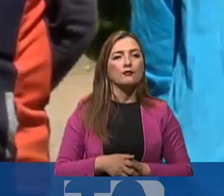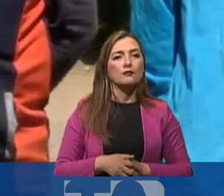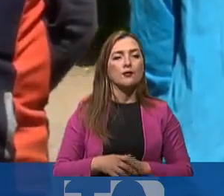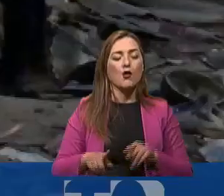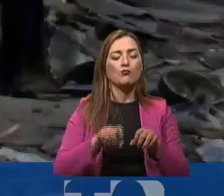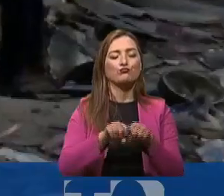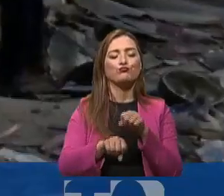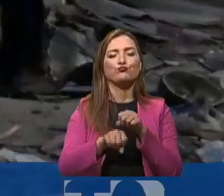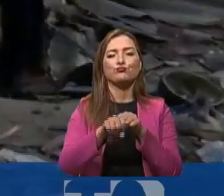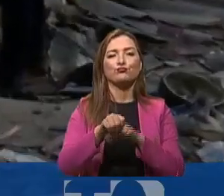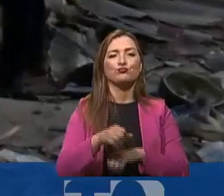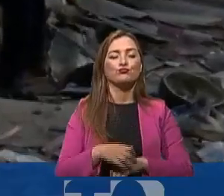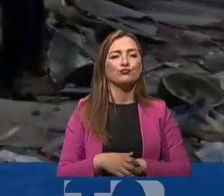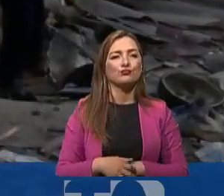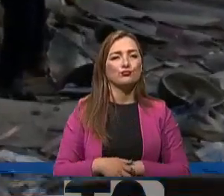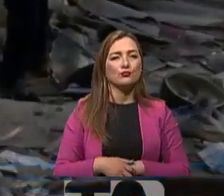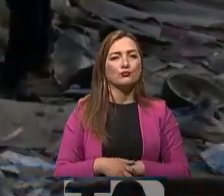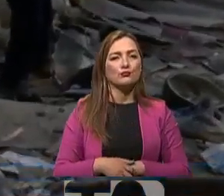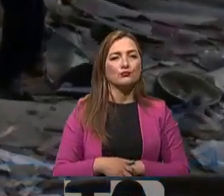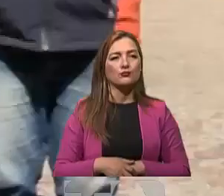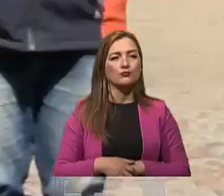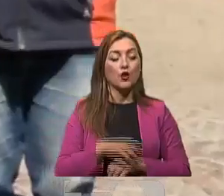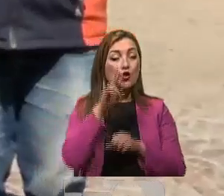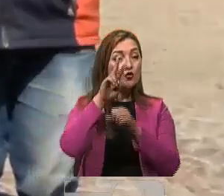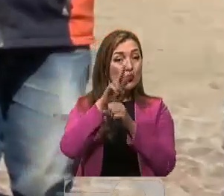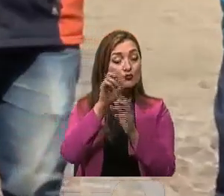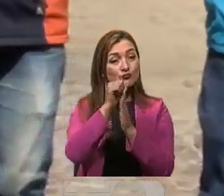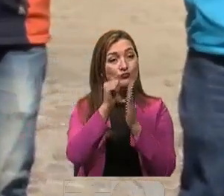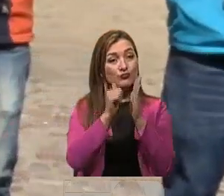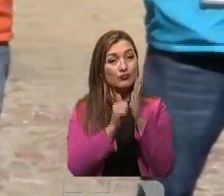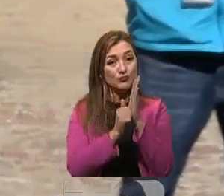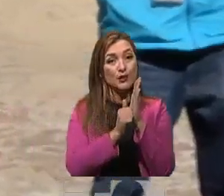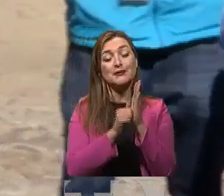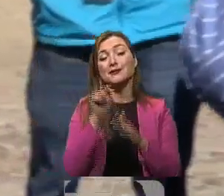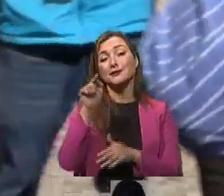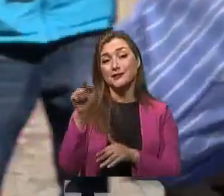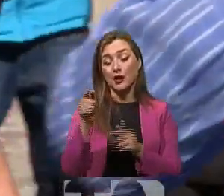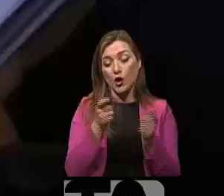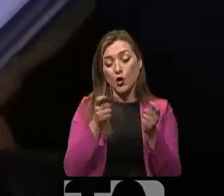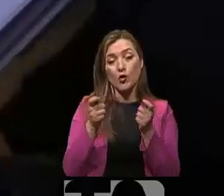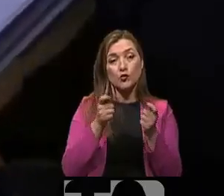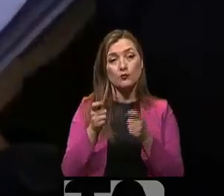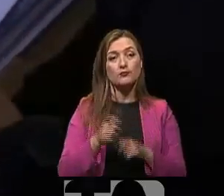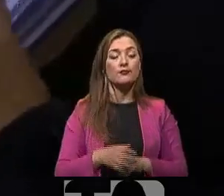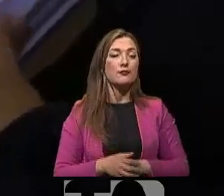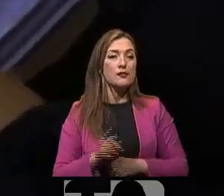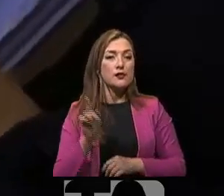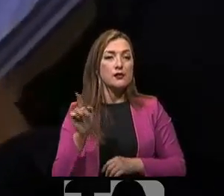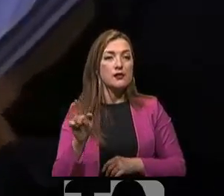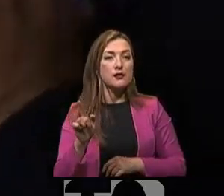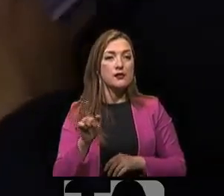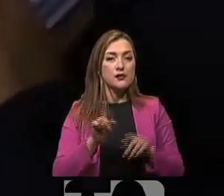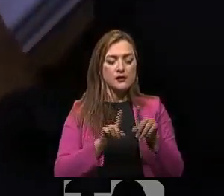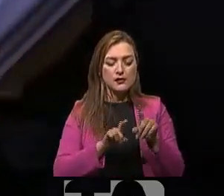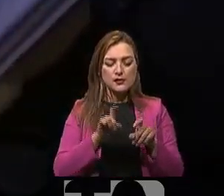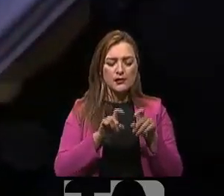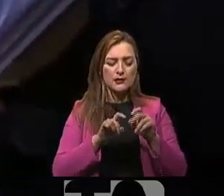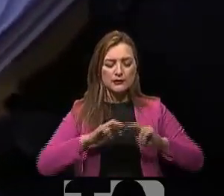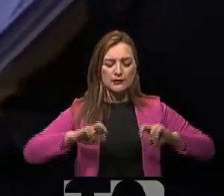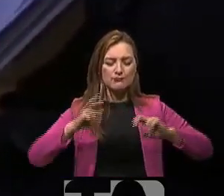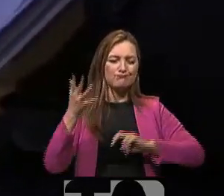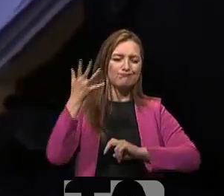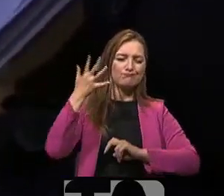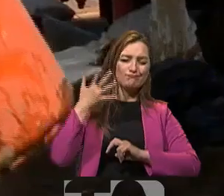estado de descomposición. Según el supervisor de la Agencia Metropolitana de Control, Jaime Villacrés, el expediente inició en el